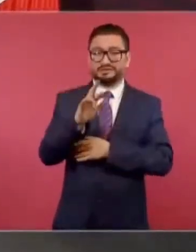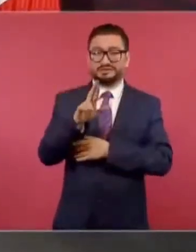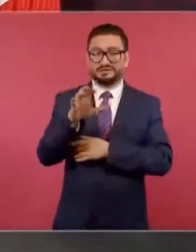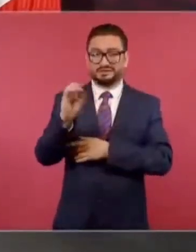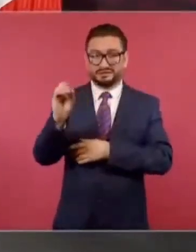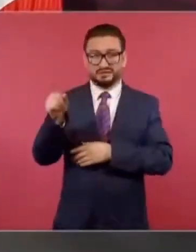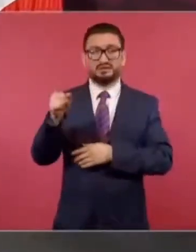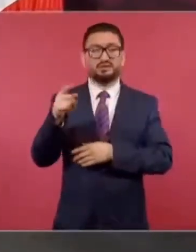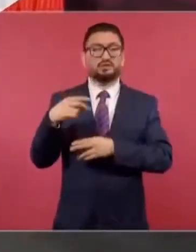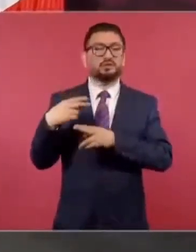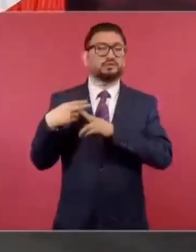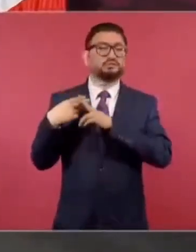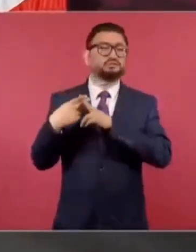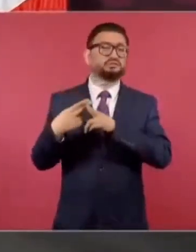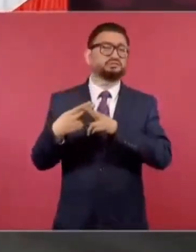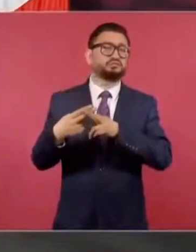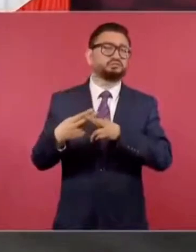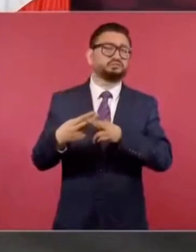Llevamos